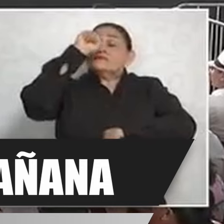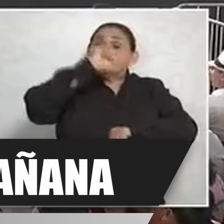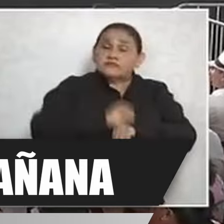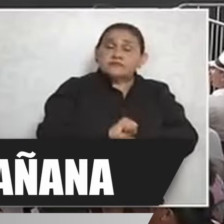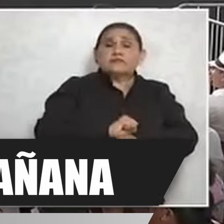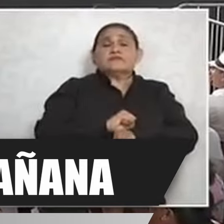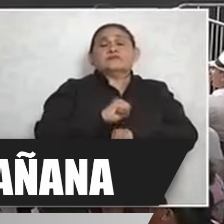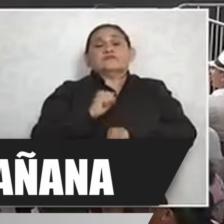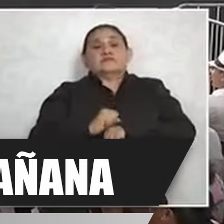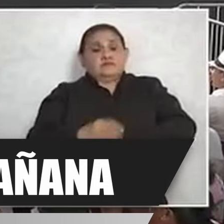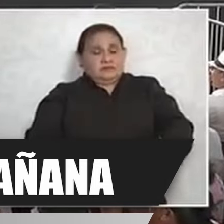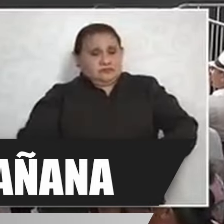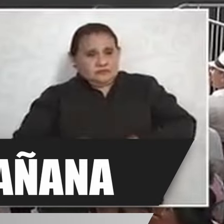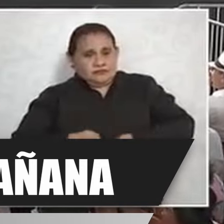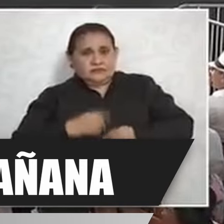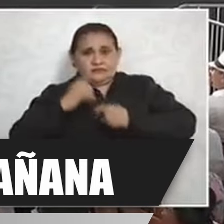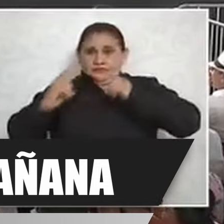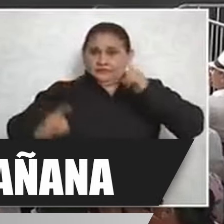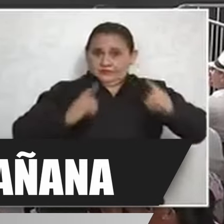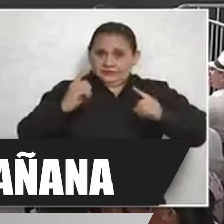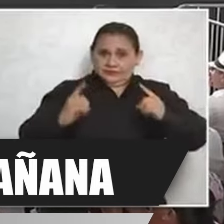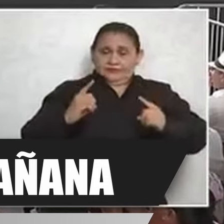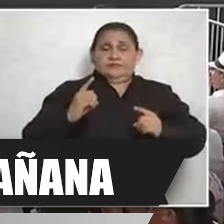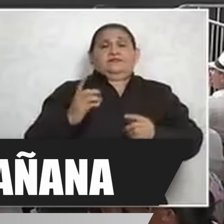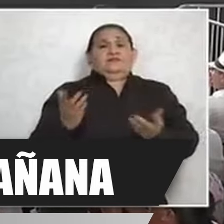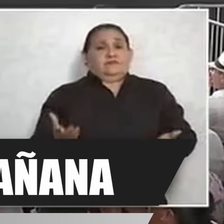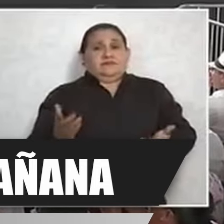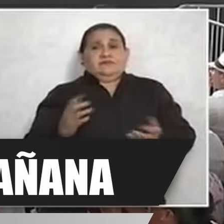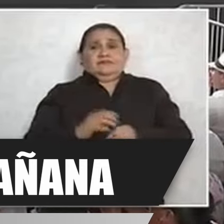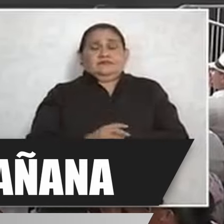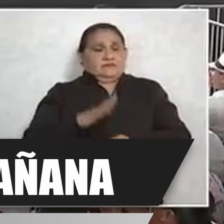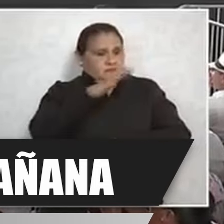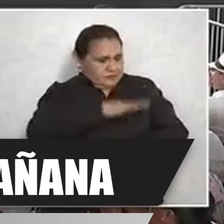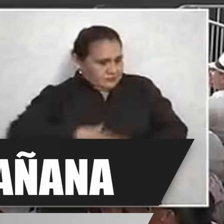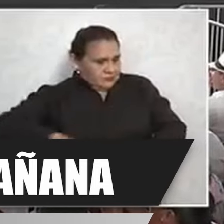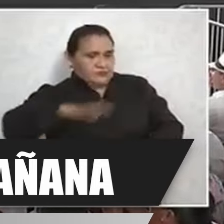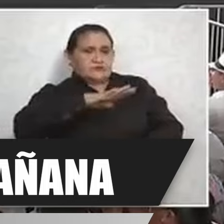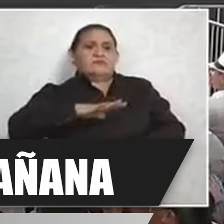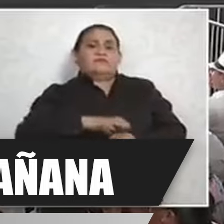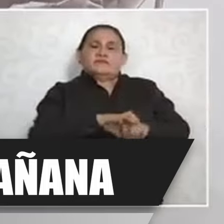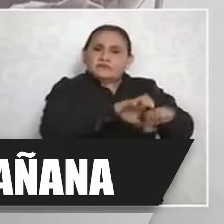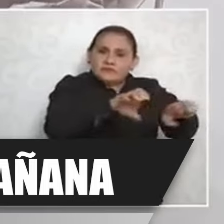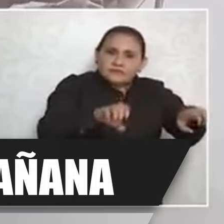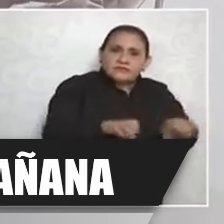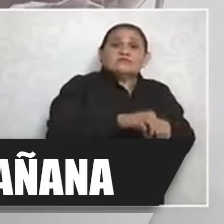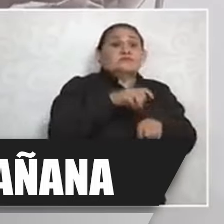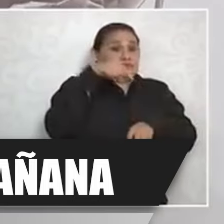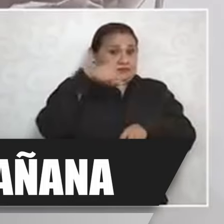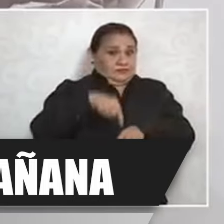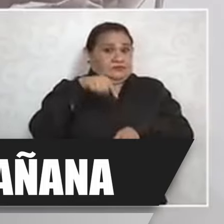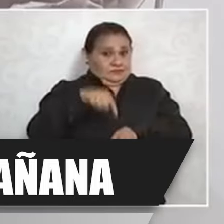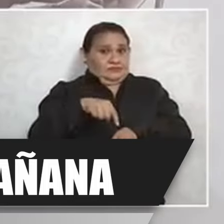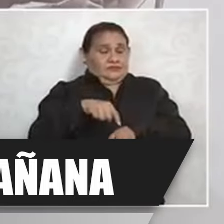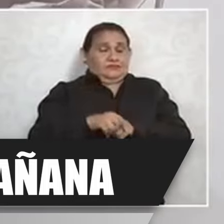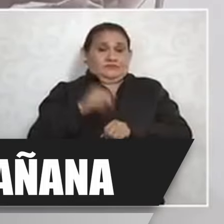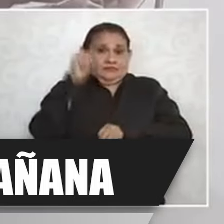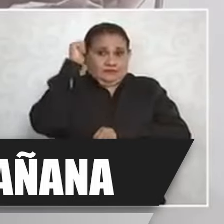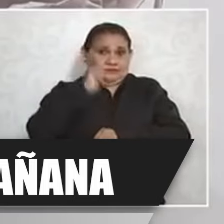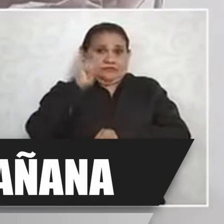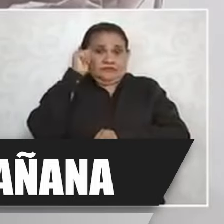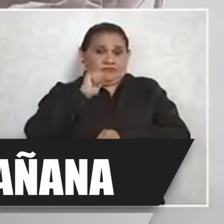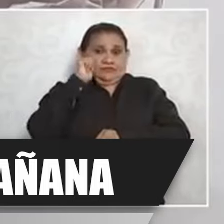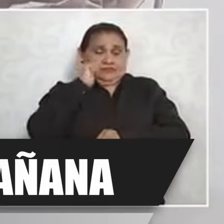de Vivienda y Desarrollo Territorial. Todo el equipo está presente aquí porque siempre dijimos